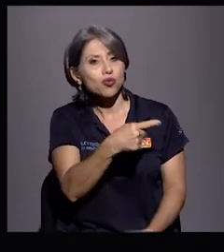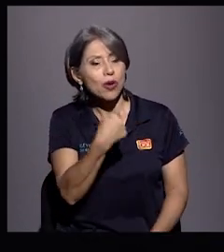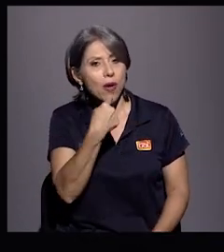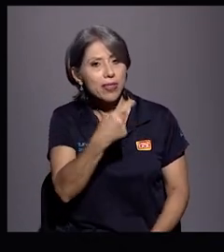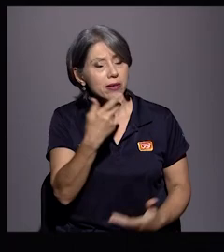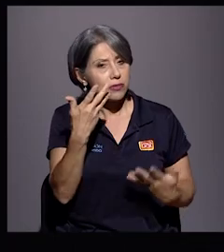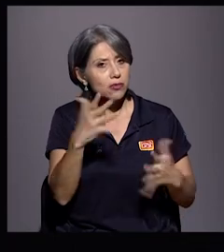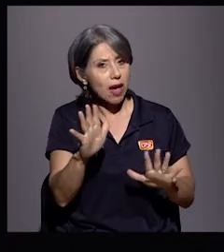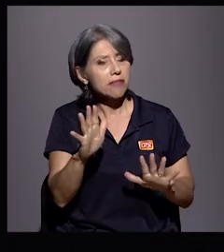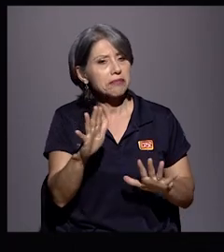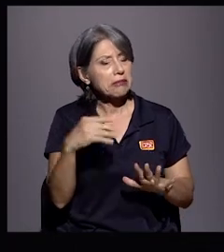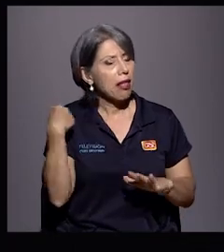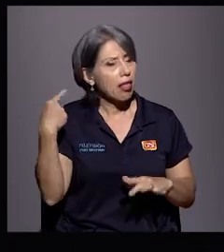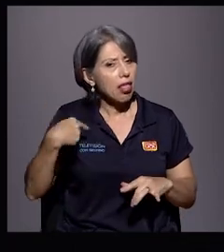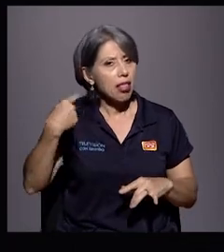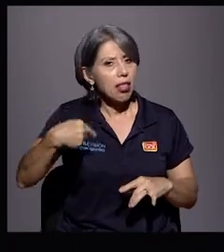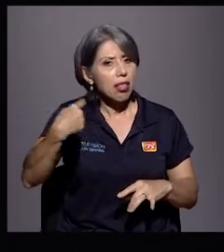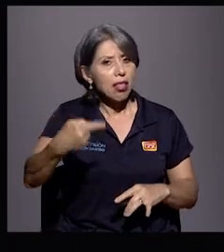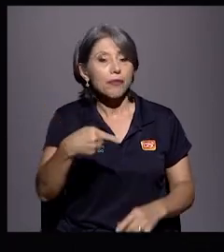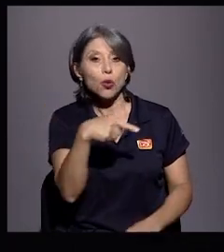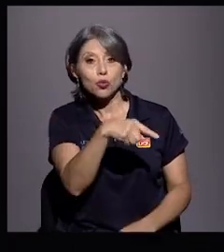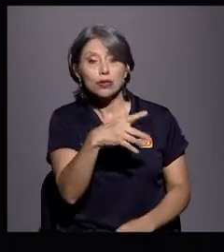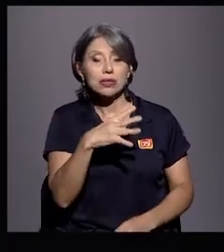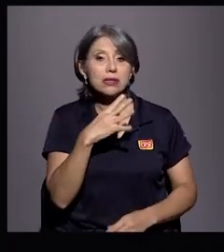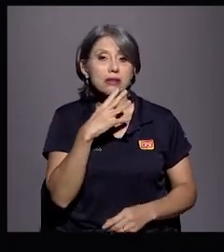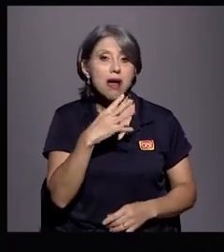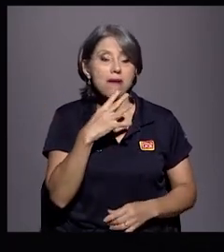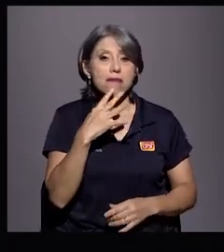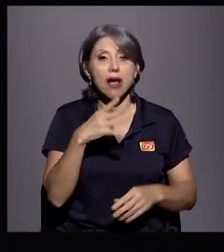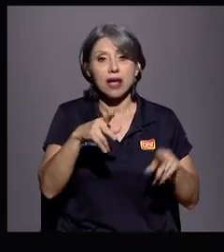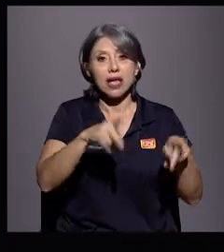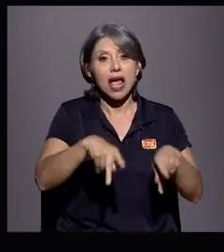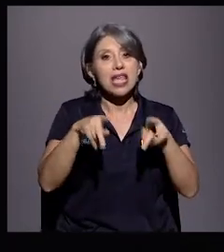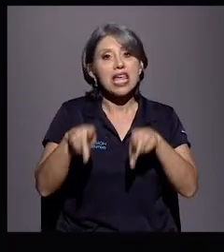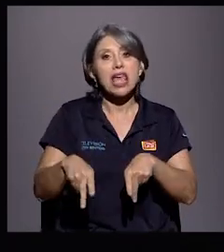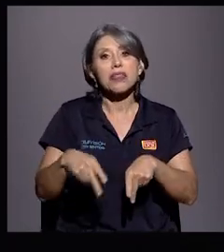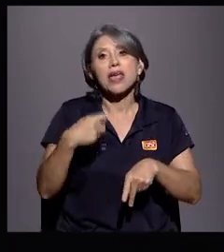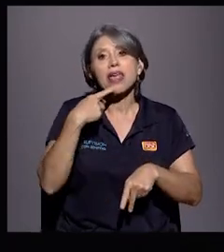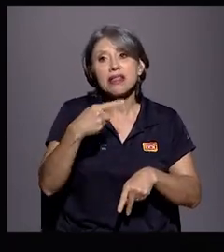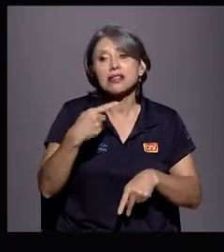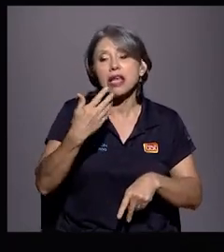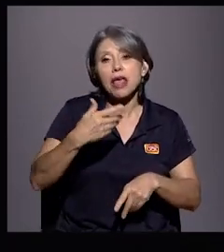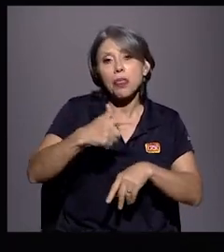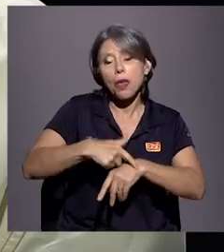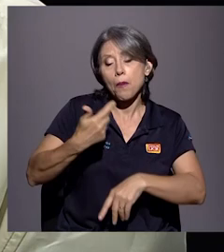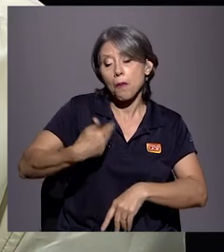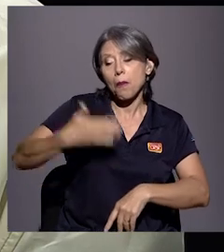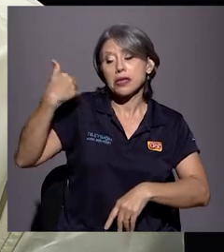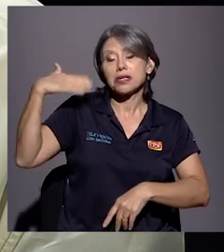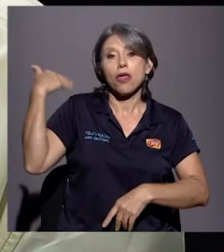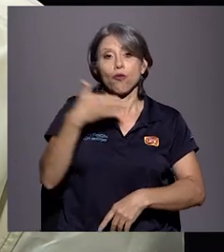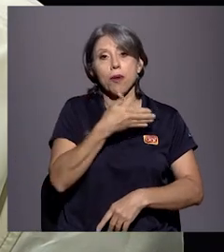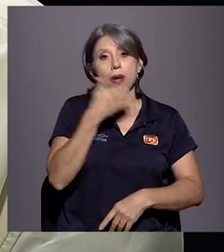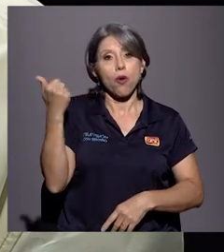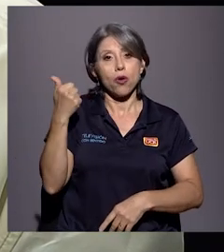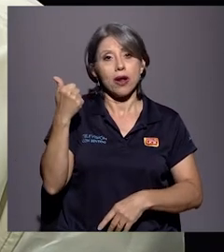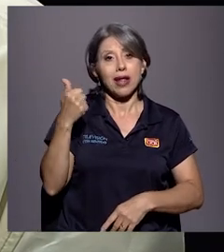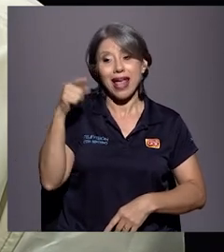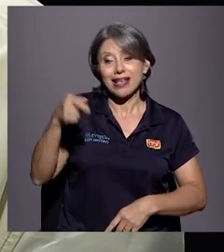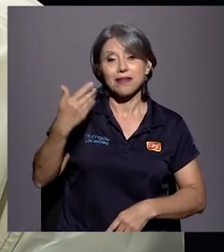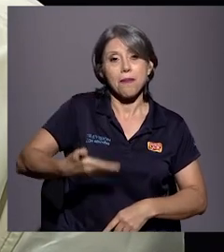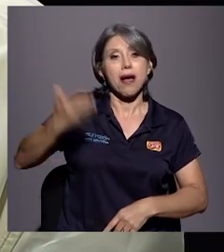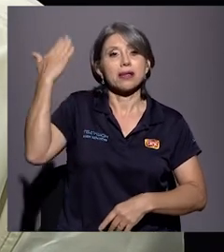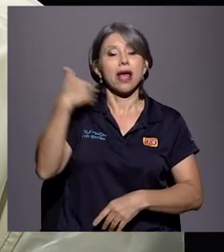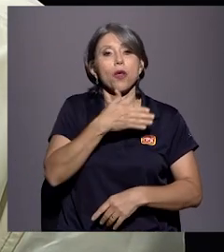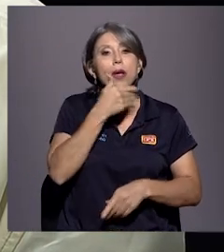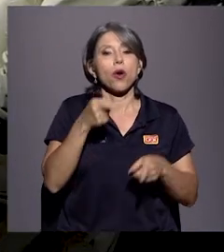lo ha dicho constantemente, y usted habla que hay gente que habla de que un pasado fue mejor, y que ese pasado mejor parece que